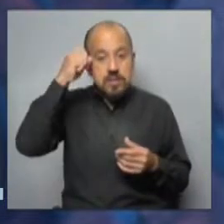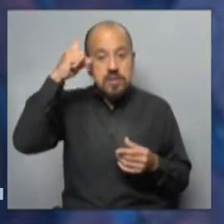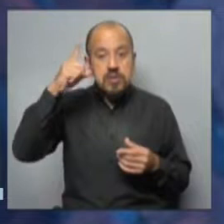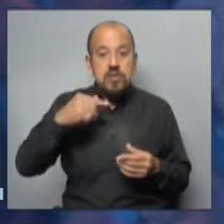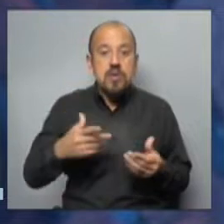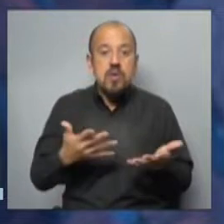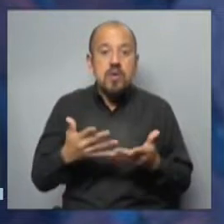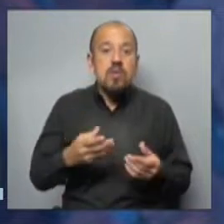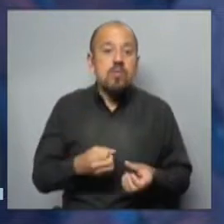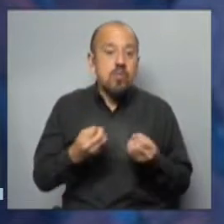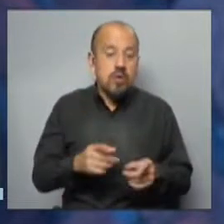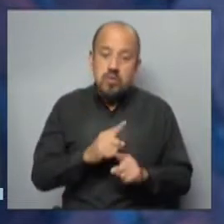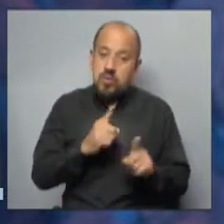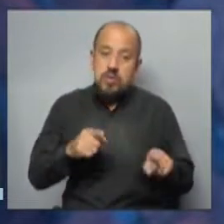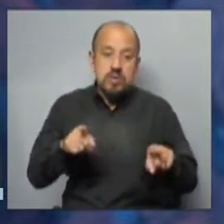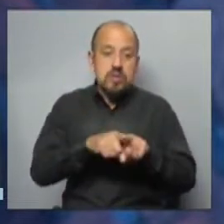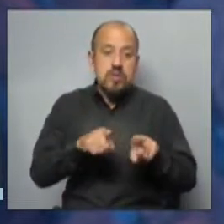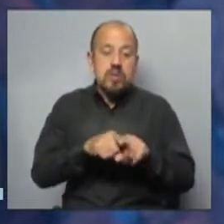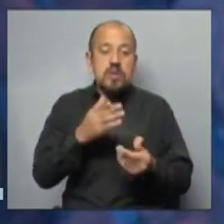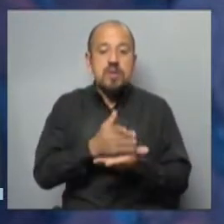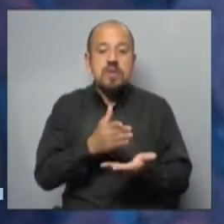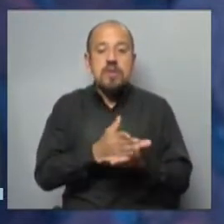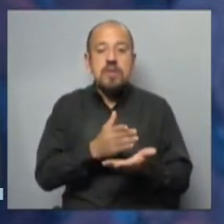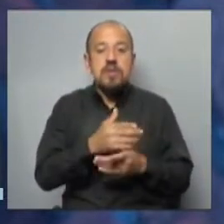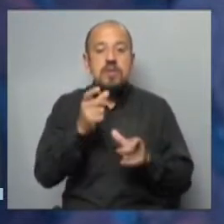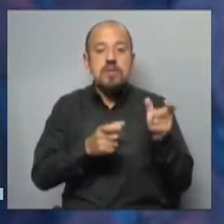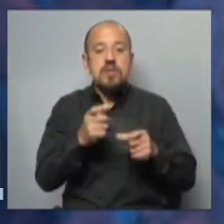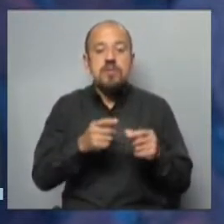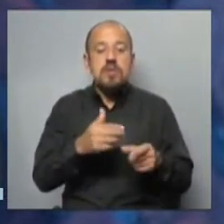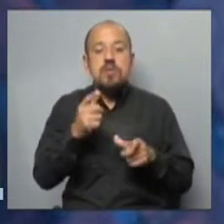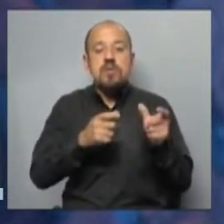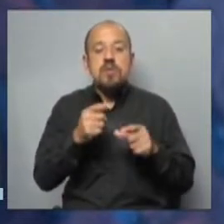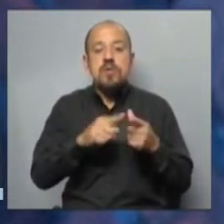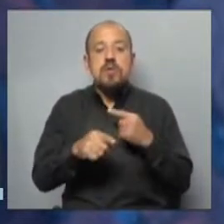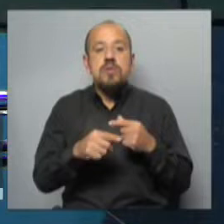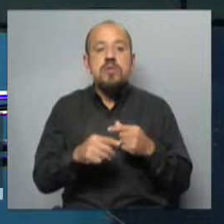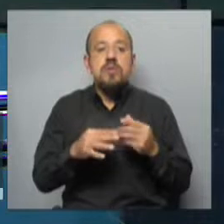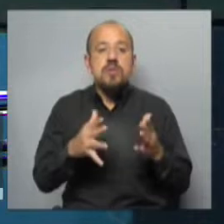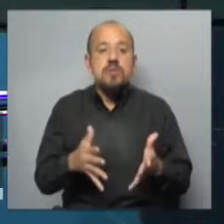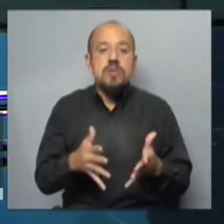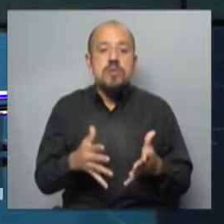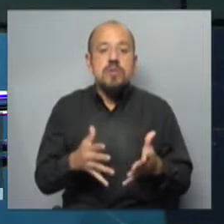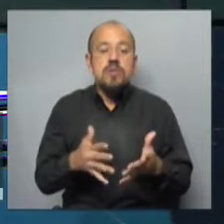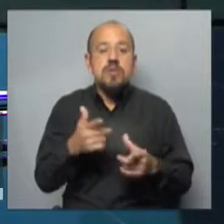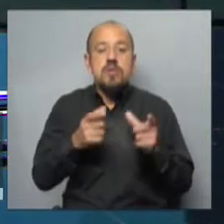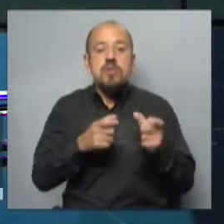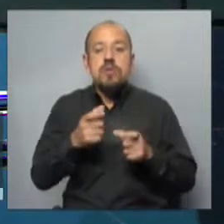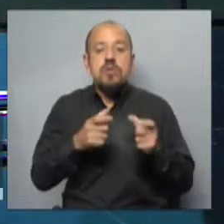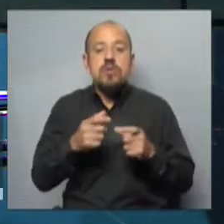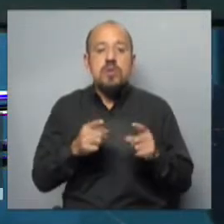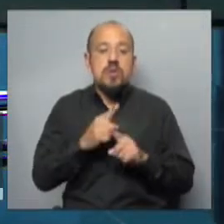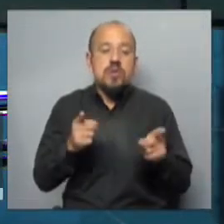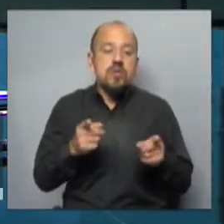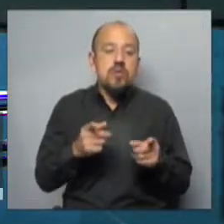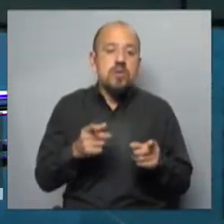porque no es lo mismo ser asistente personal para una persona con autismo que ser asistente personal para una persona que es no válida y